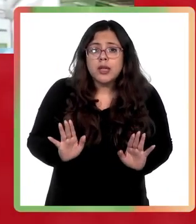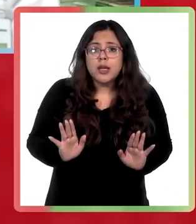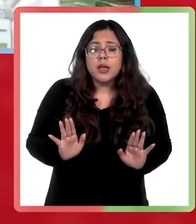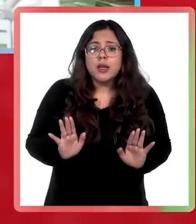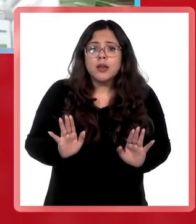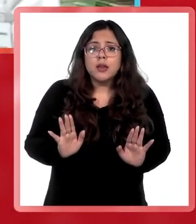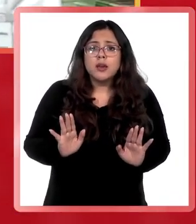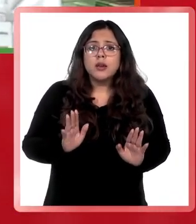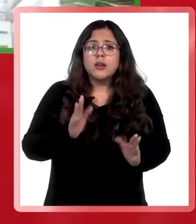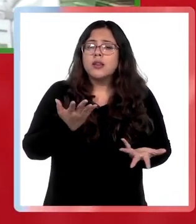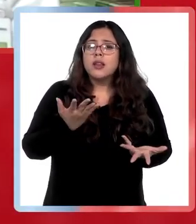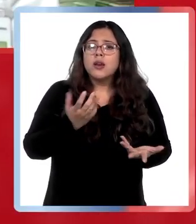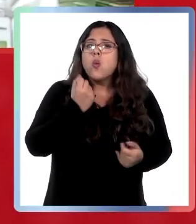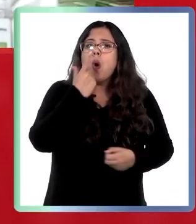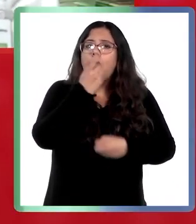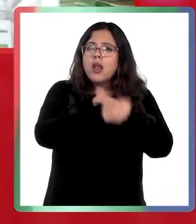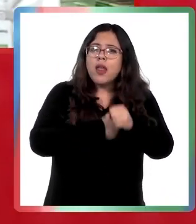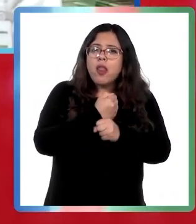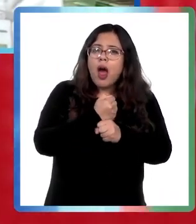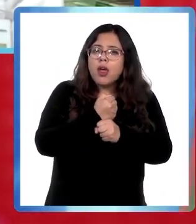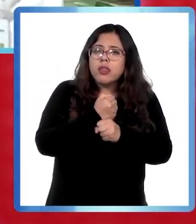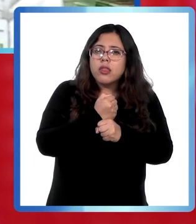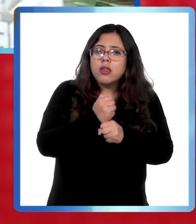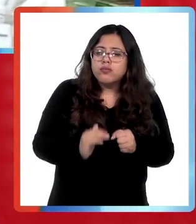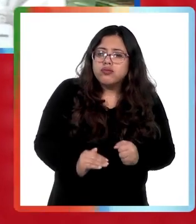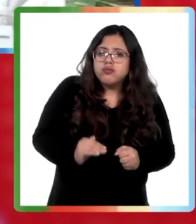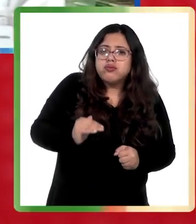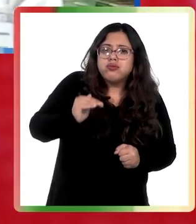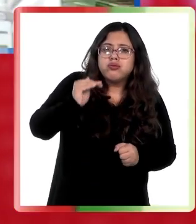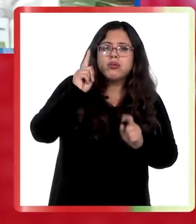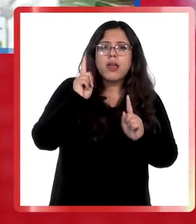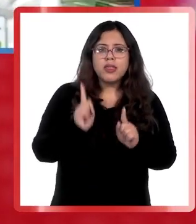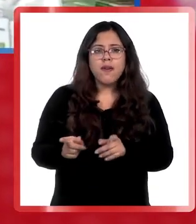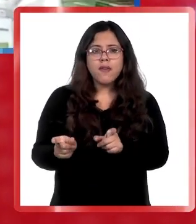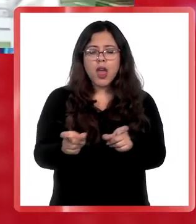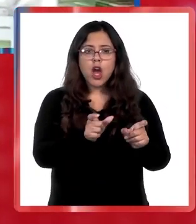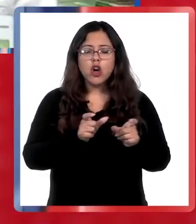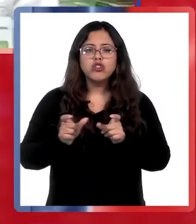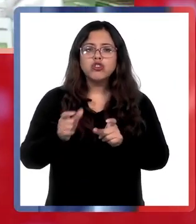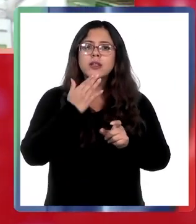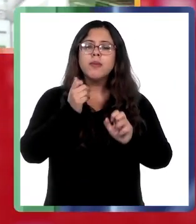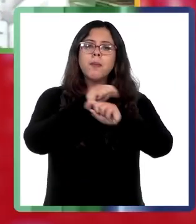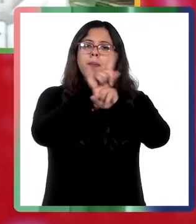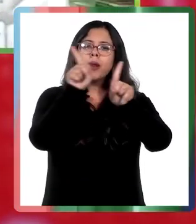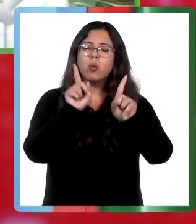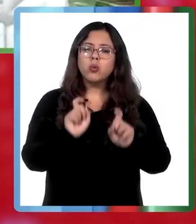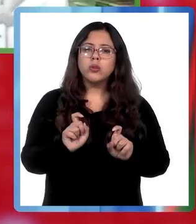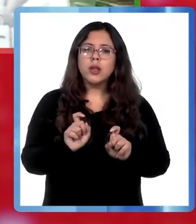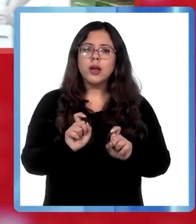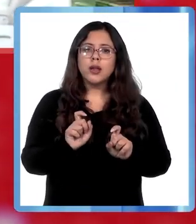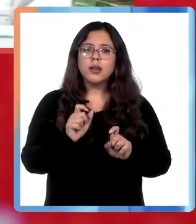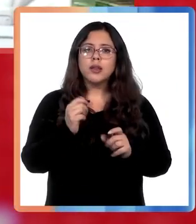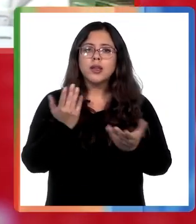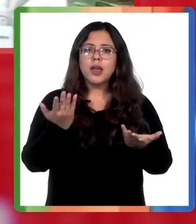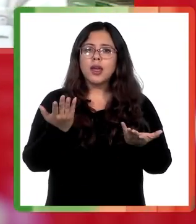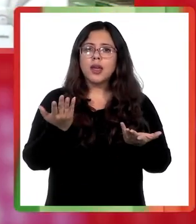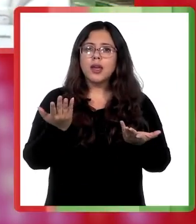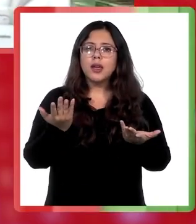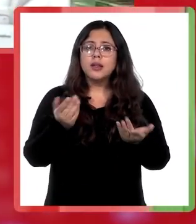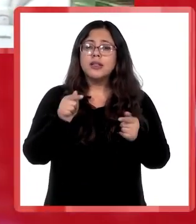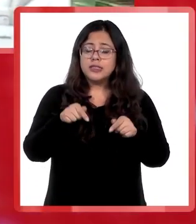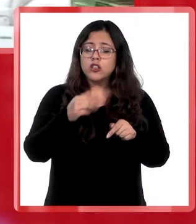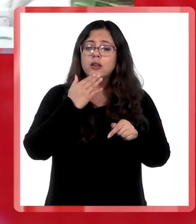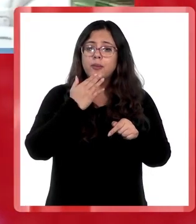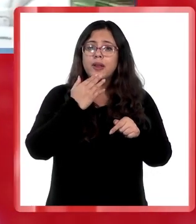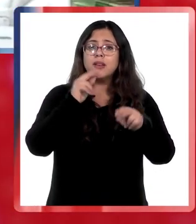así, ¿a partir de qué edades? ¿En qué periodos hay que mantener esto? Y también preguntarle un poco sobre si también